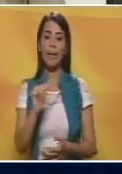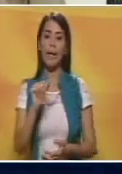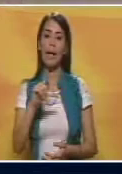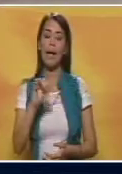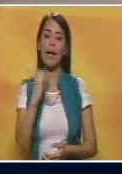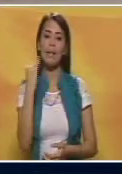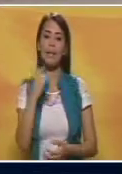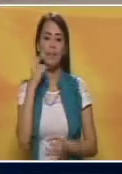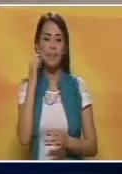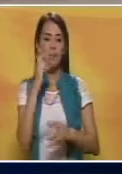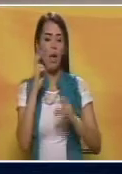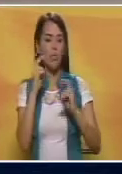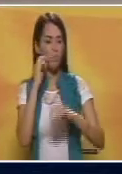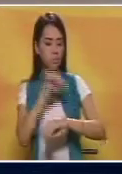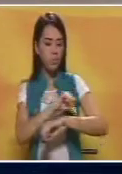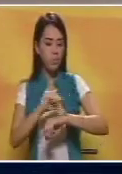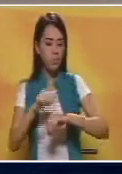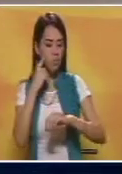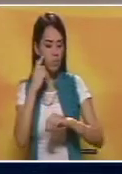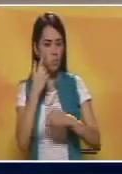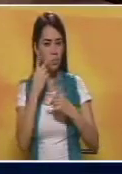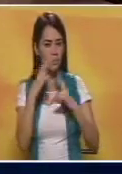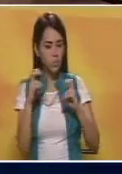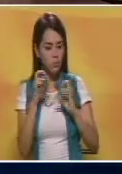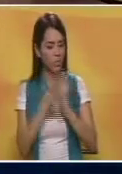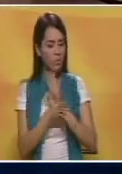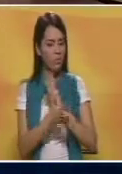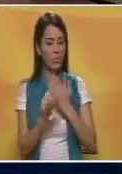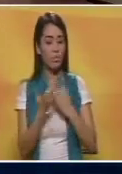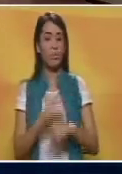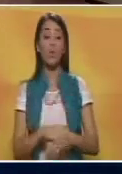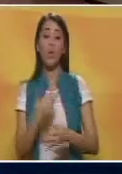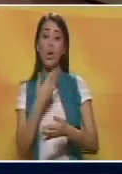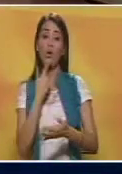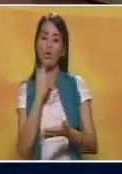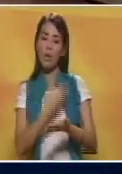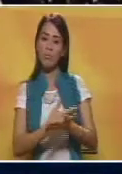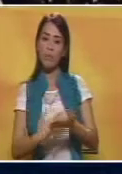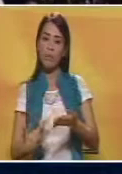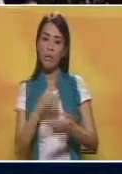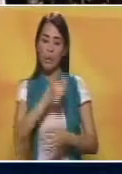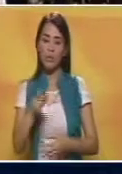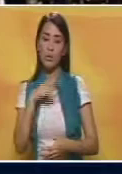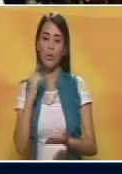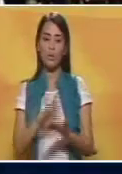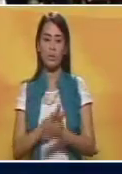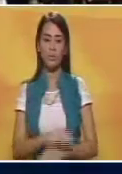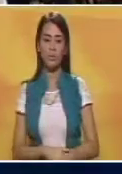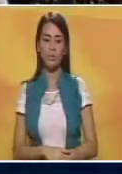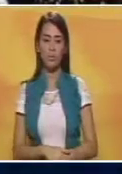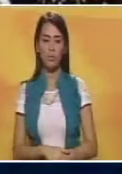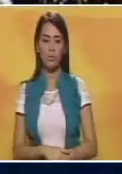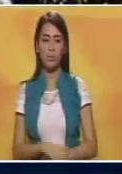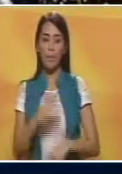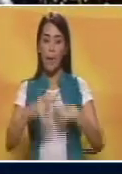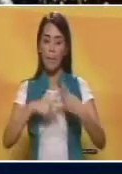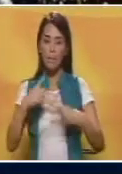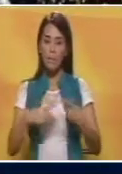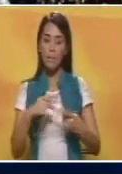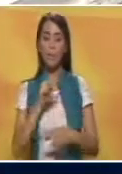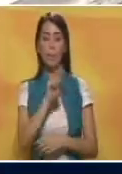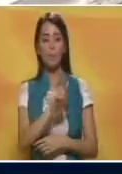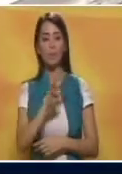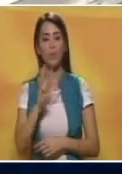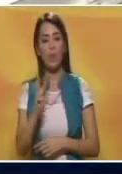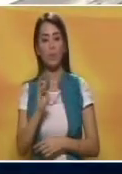evaluaciones forenses con técnicas de identificación con adn de las víctimas se presume que el proceso tardará entre 24 y